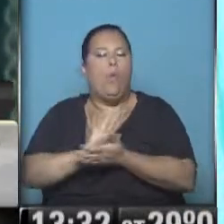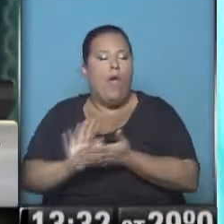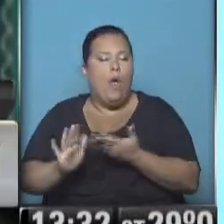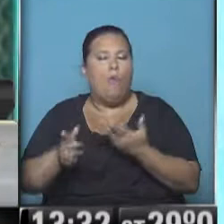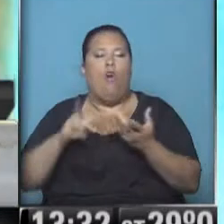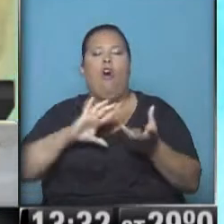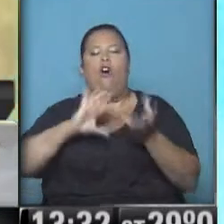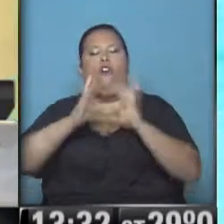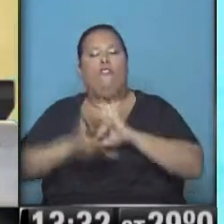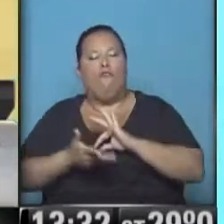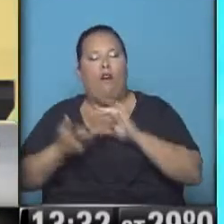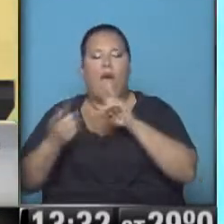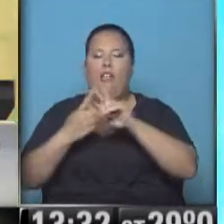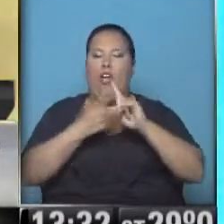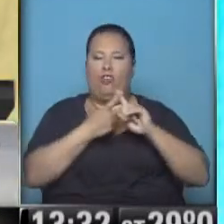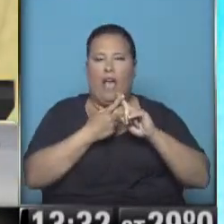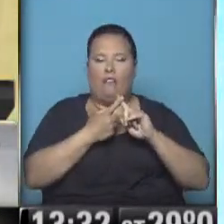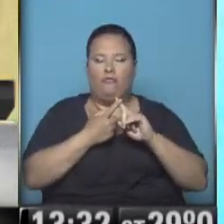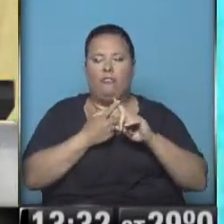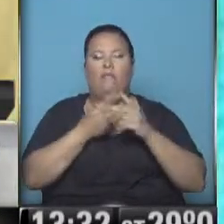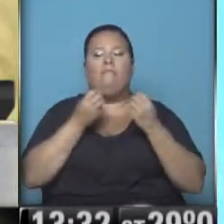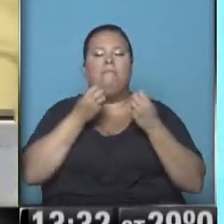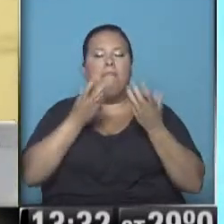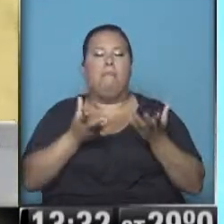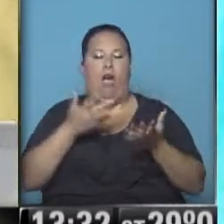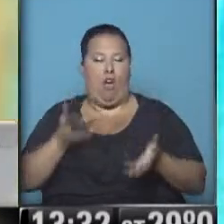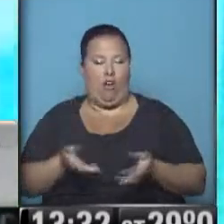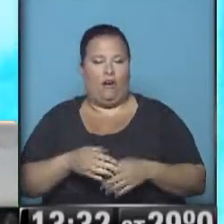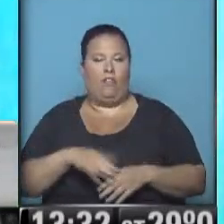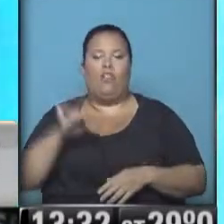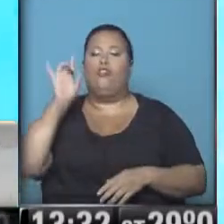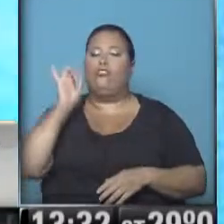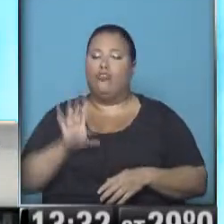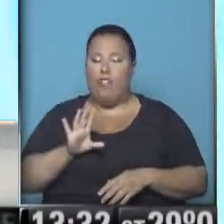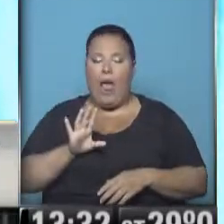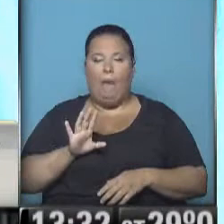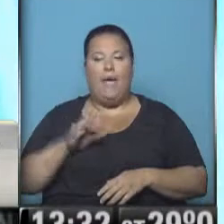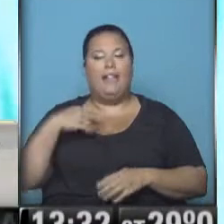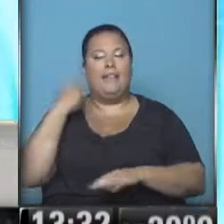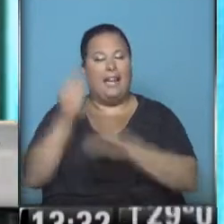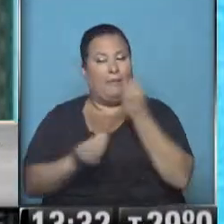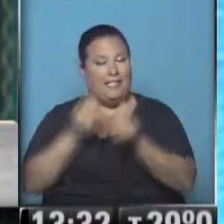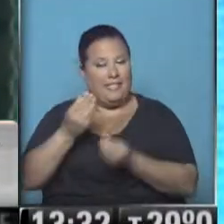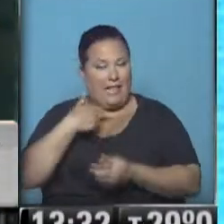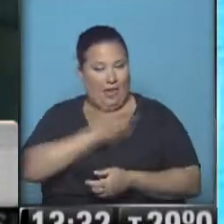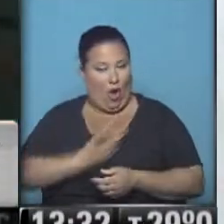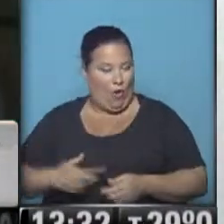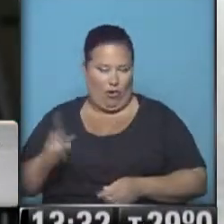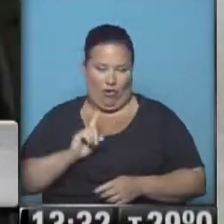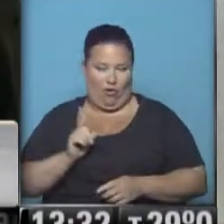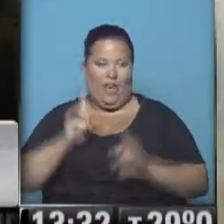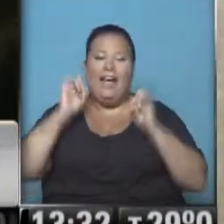una forma de relacionarse que le va a estar muy bien no sólo a la representante del pueblo